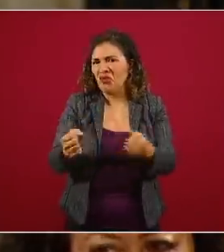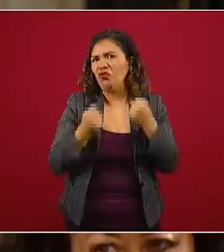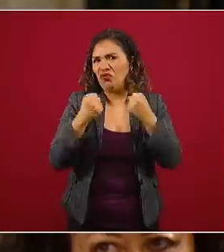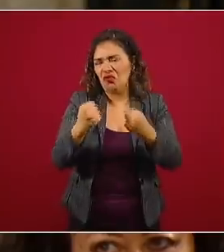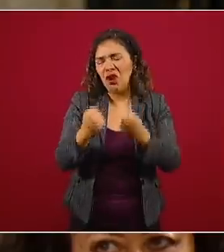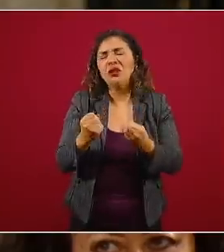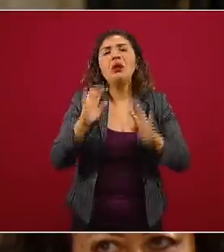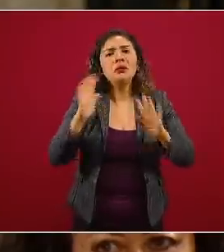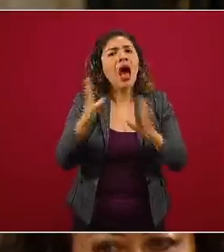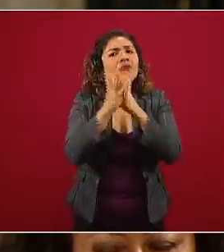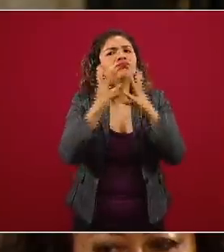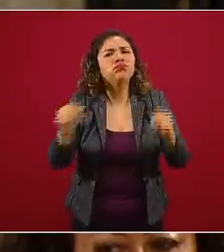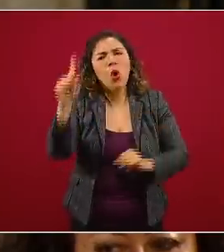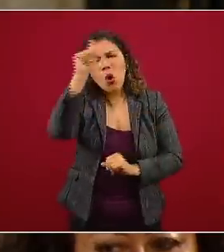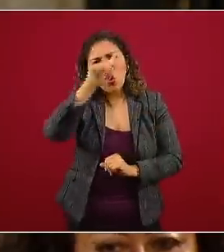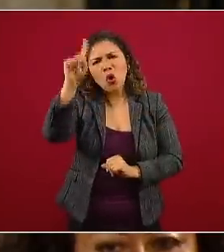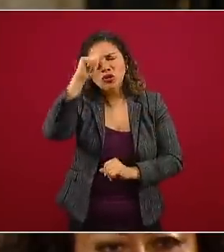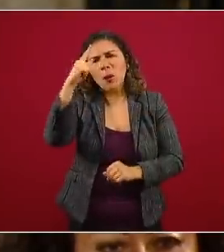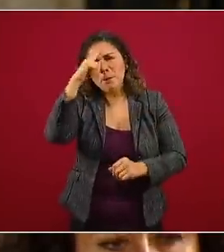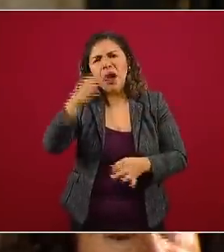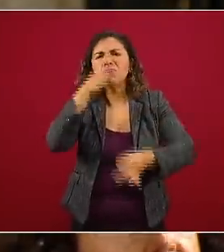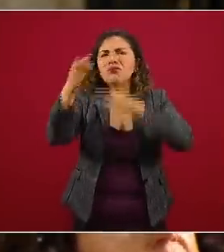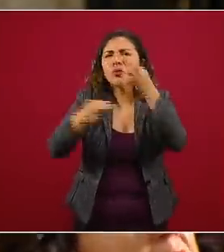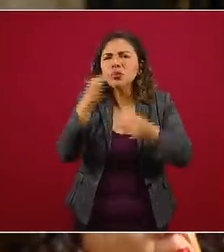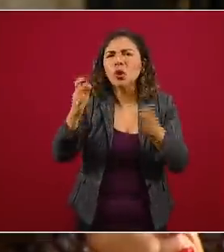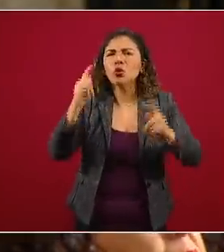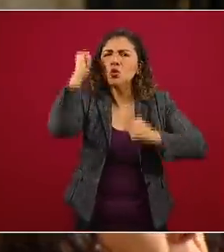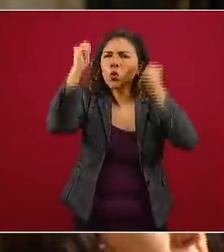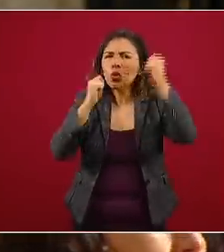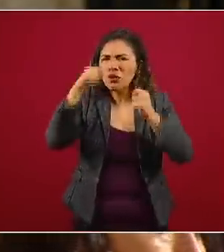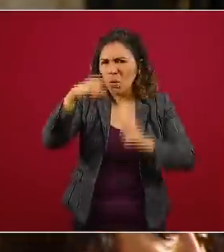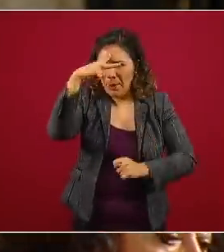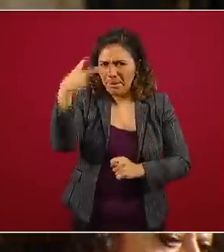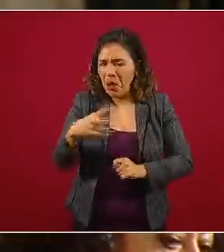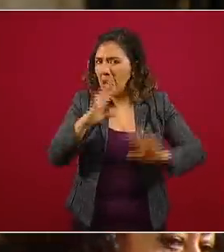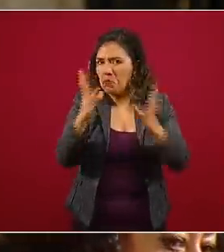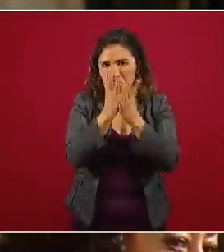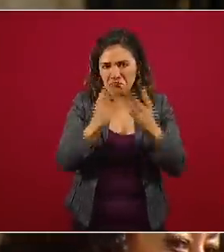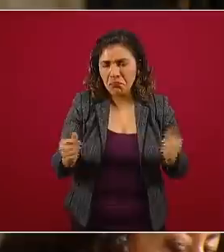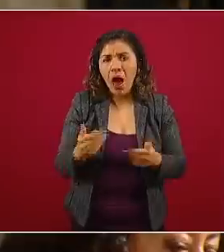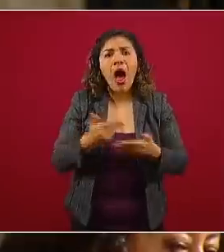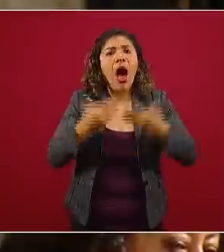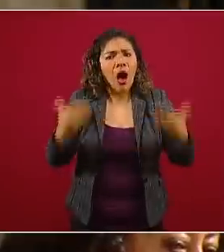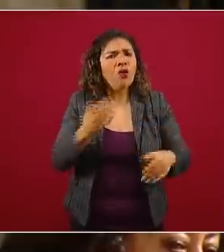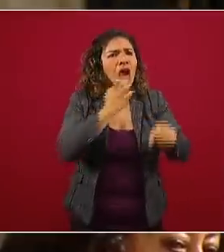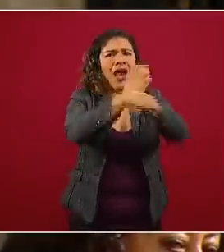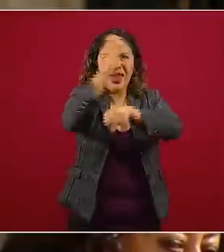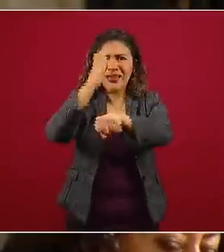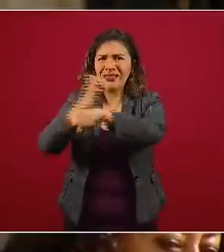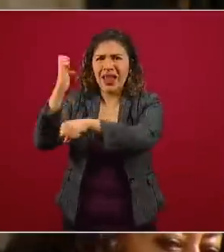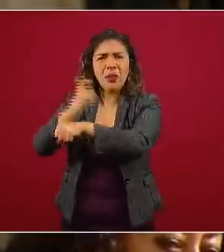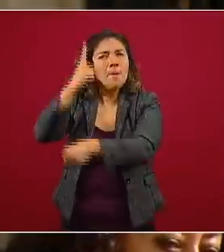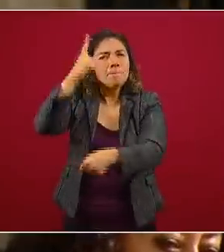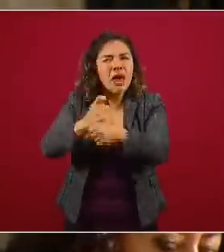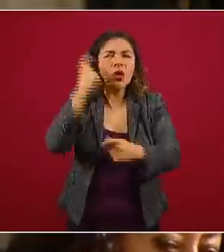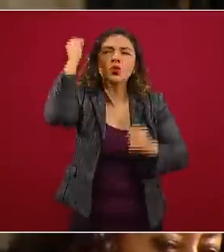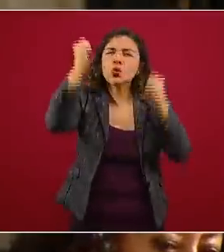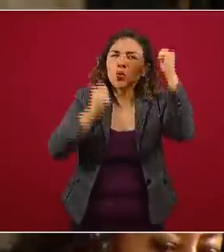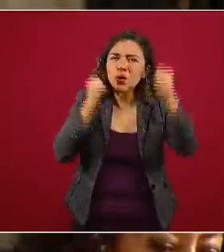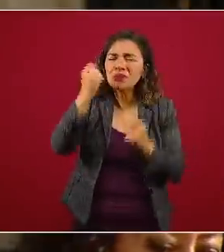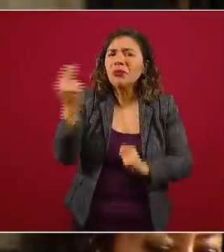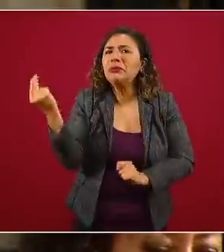desapareció el consejo de promoción turística en méxico y hoy hoy está hoy los hoy los estados turísticos que